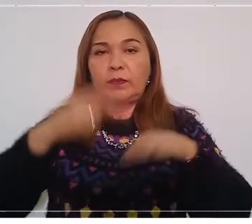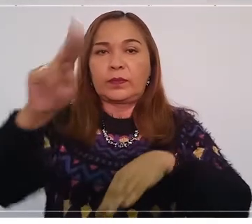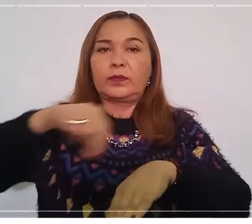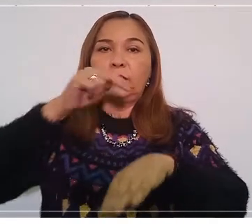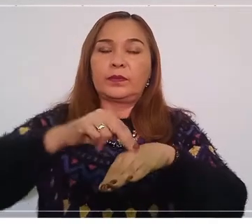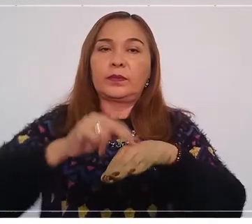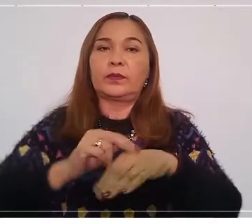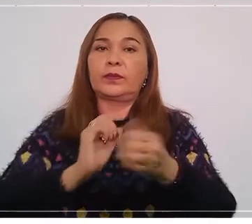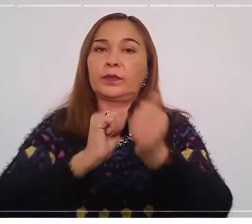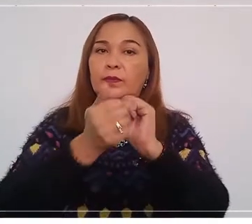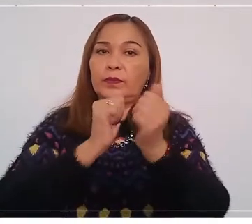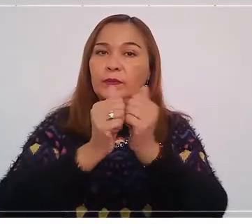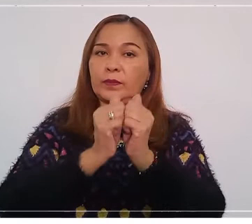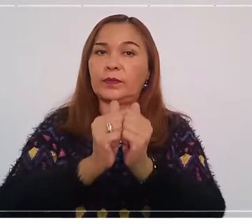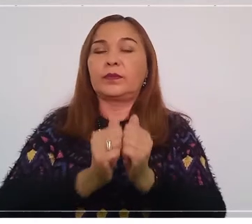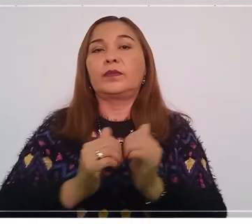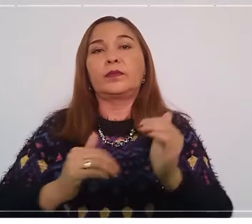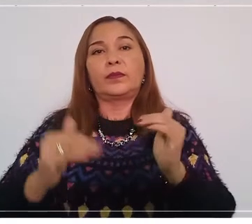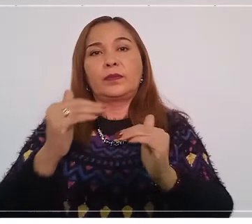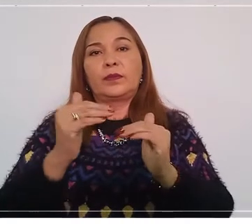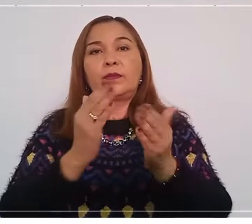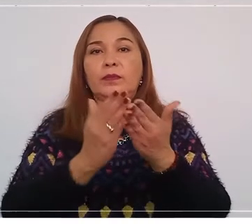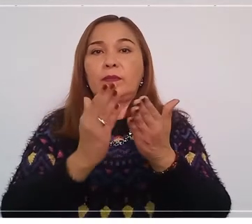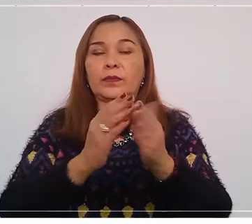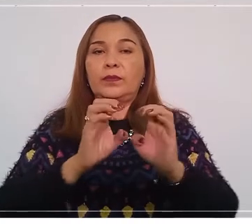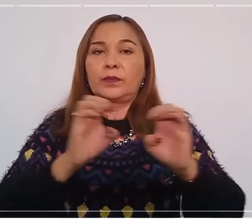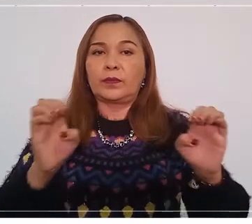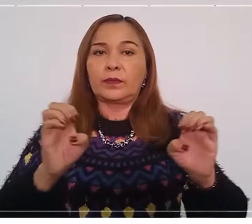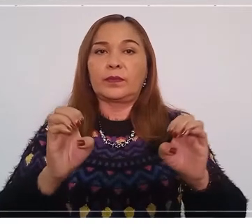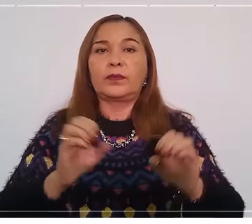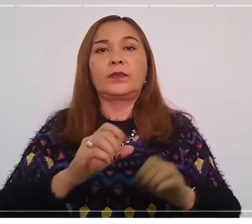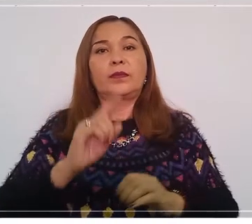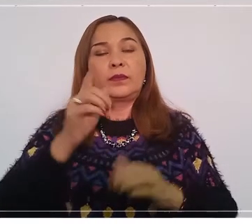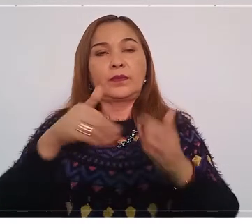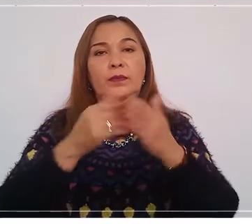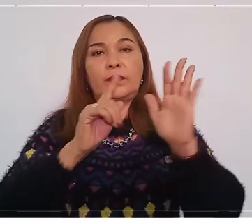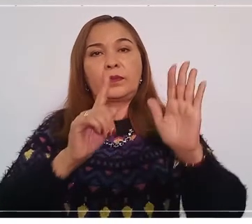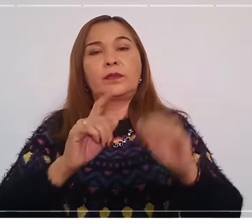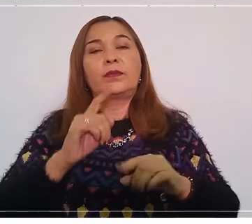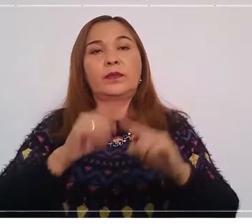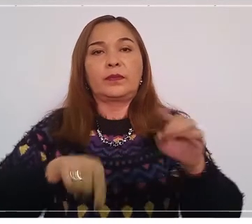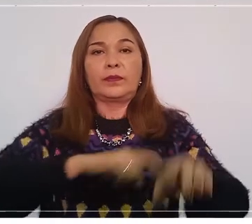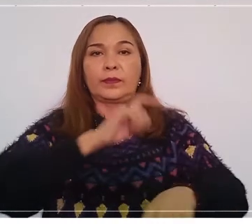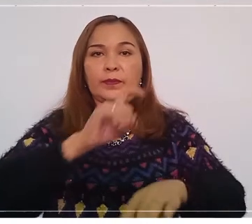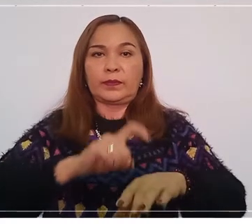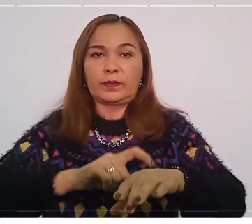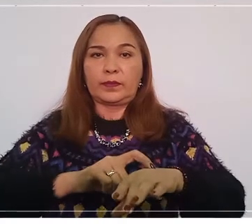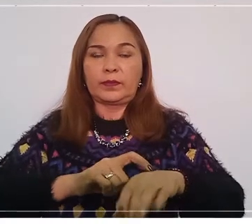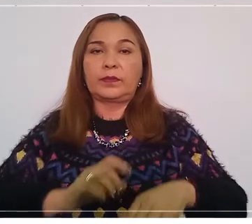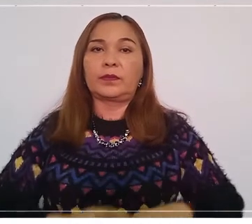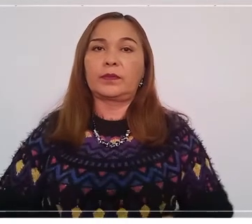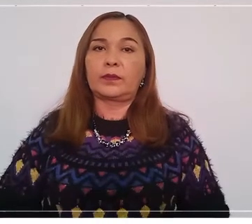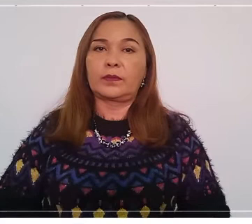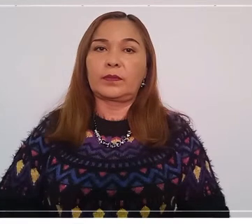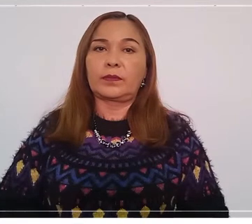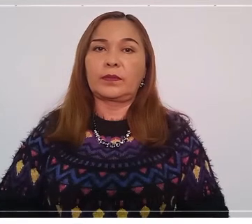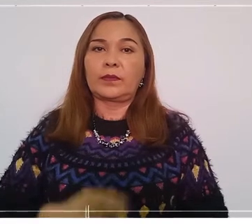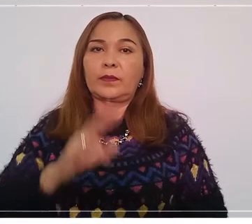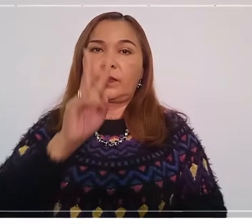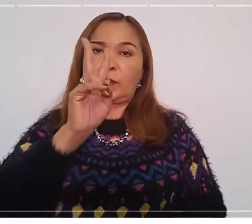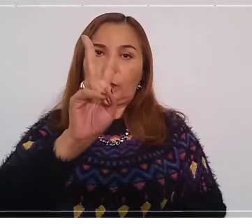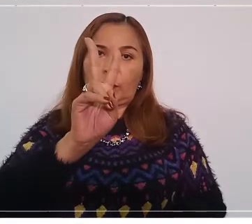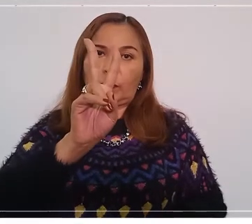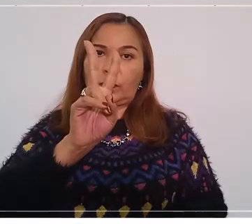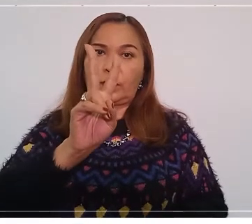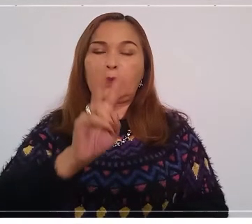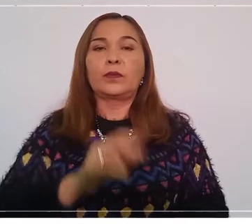plan nacional de deporte en edad escolar para educación primaria y media general día 2